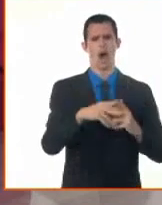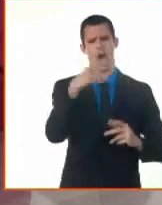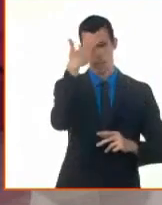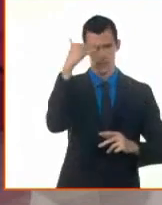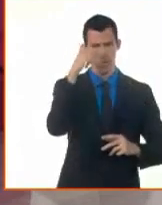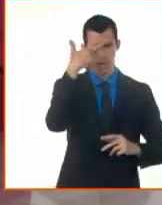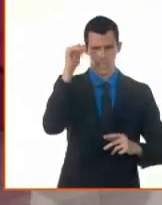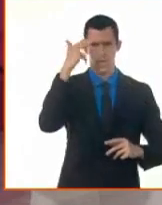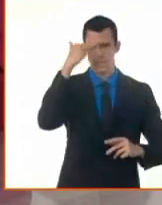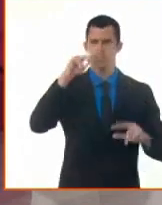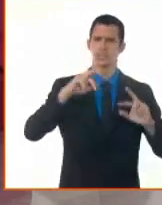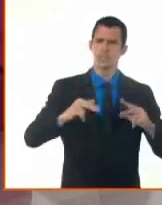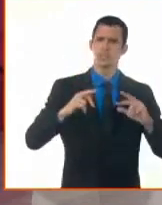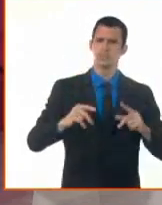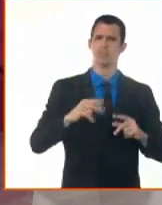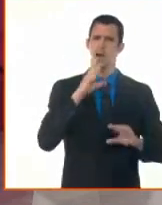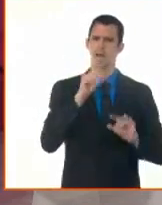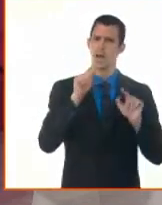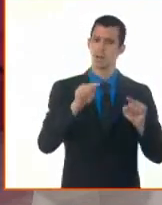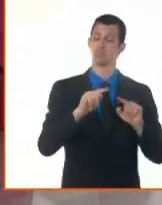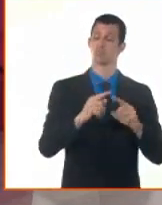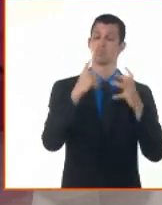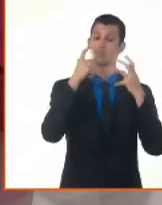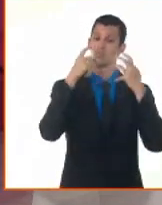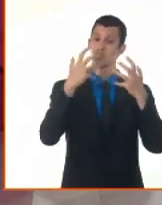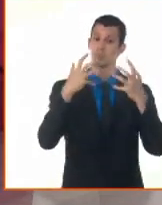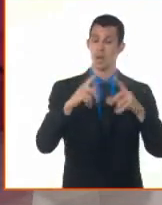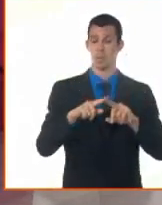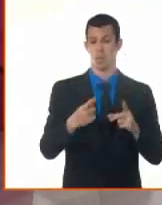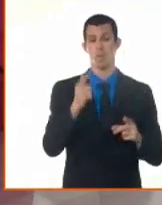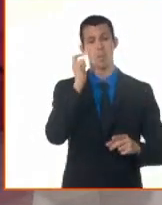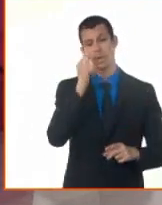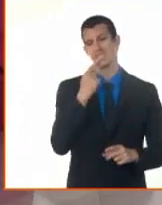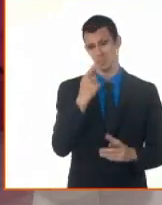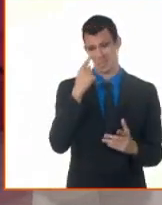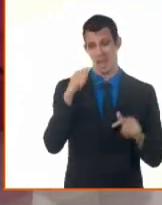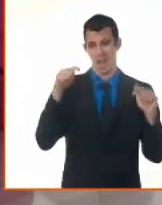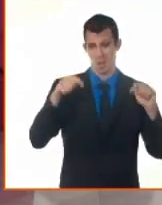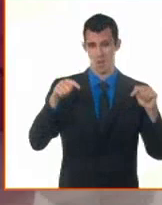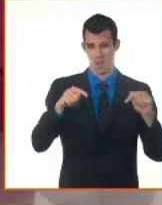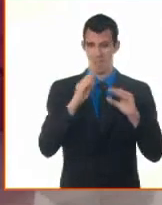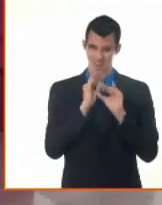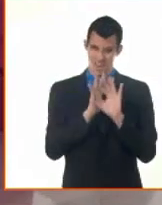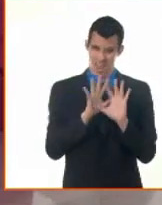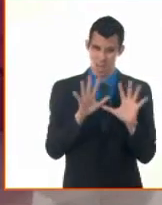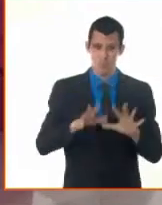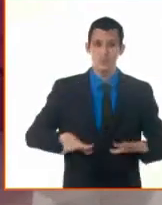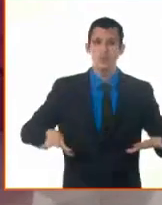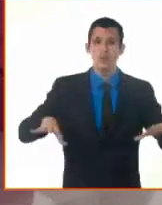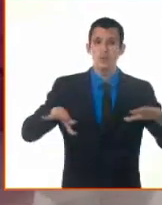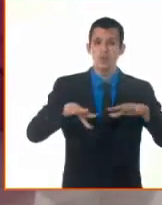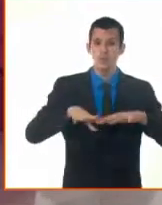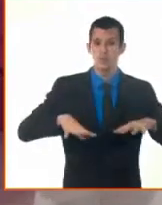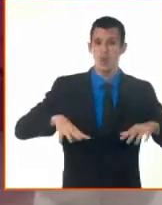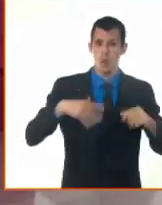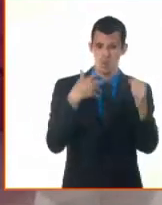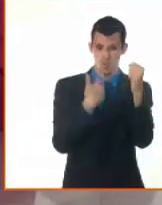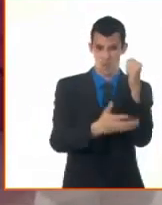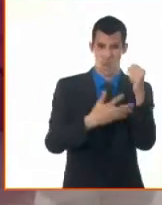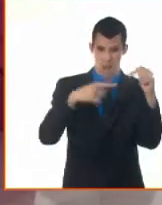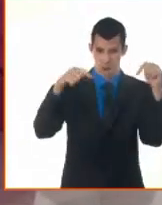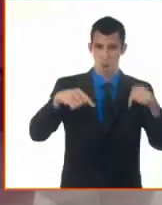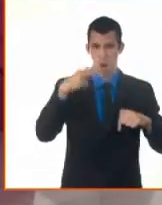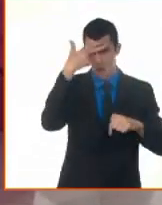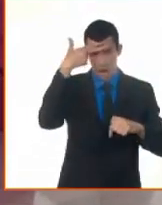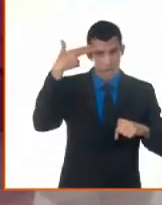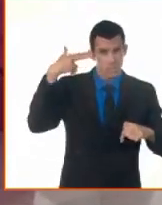política social y económica de Haití es un problema que corresponde a toda la región contribuir para